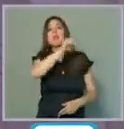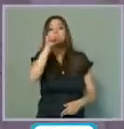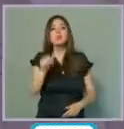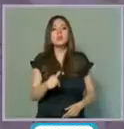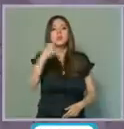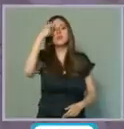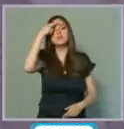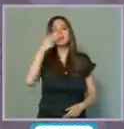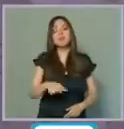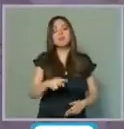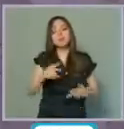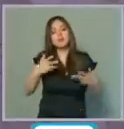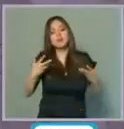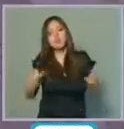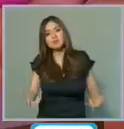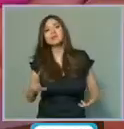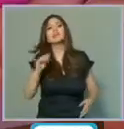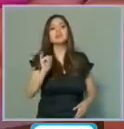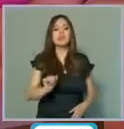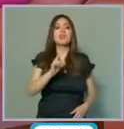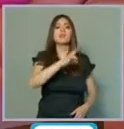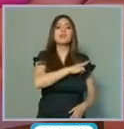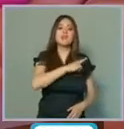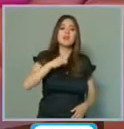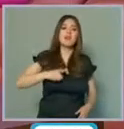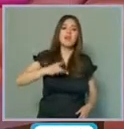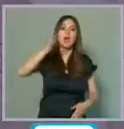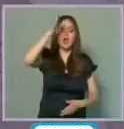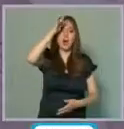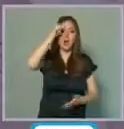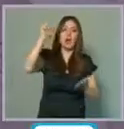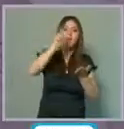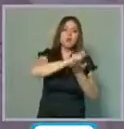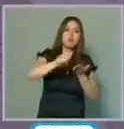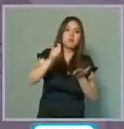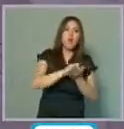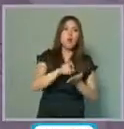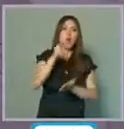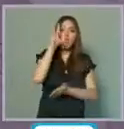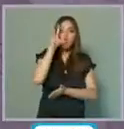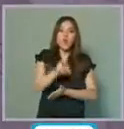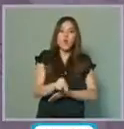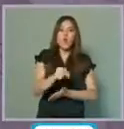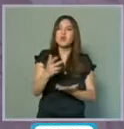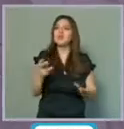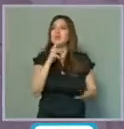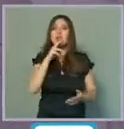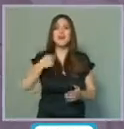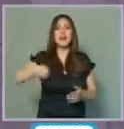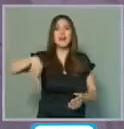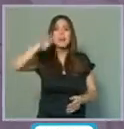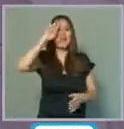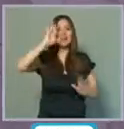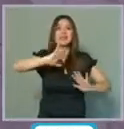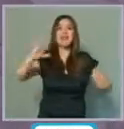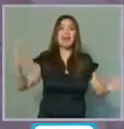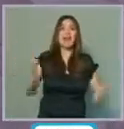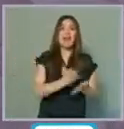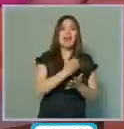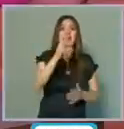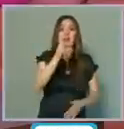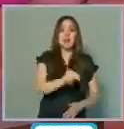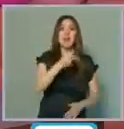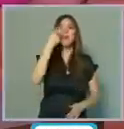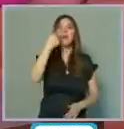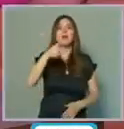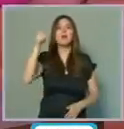ceder un acuerdo menos duro, no porque hayamos ganado, sino porque Inglaterra reclama y dice,